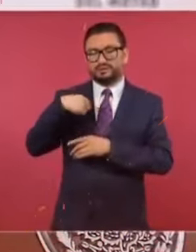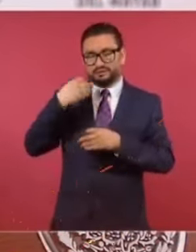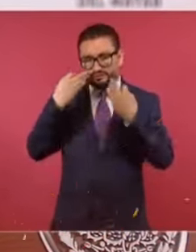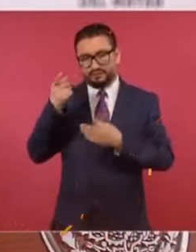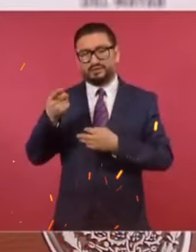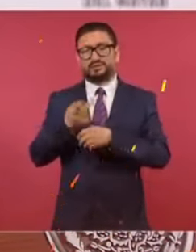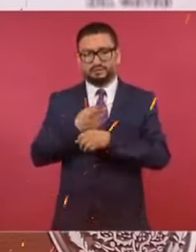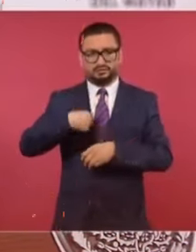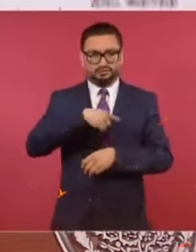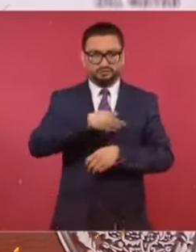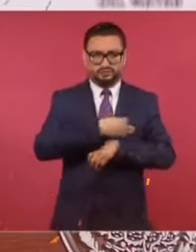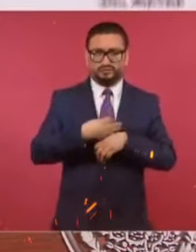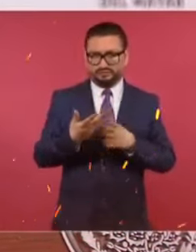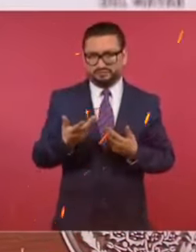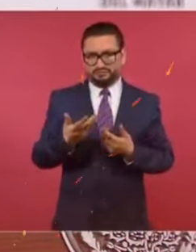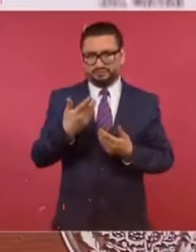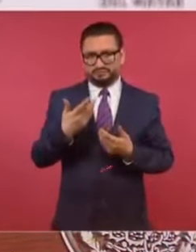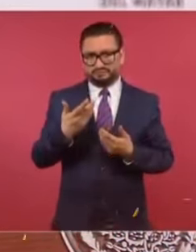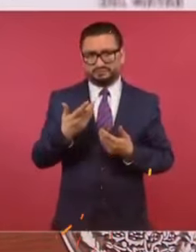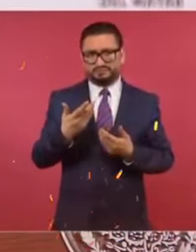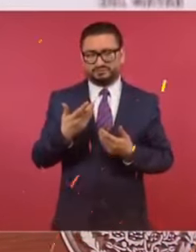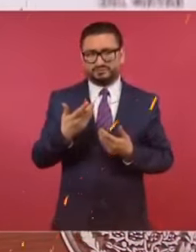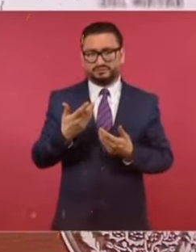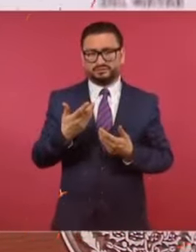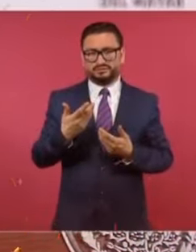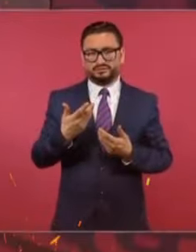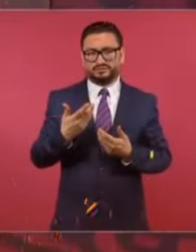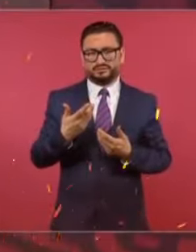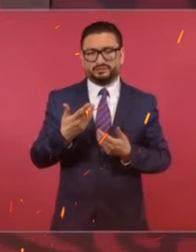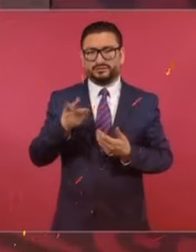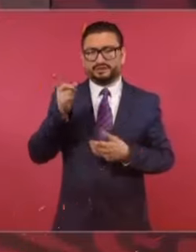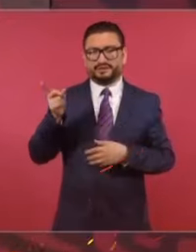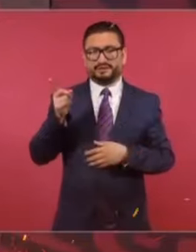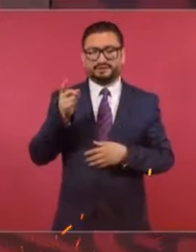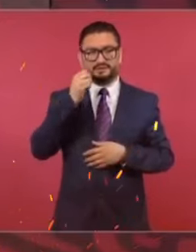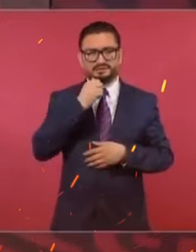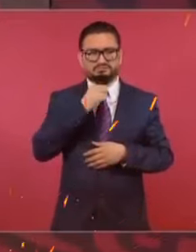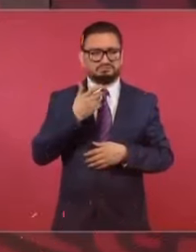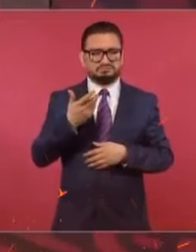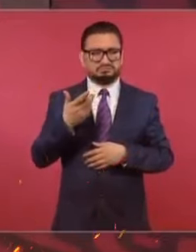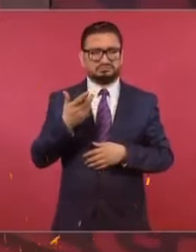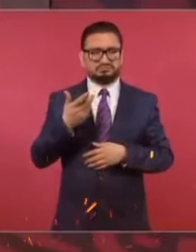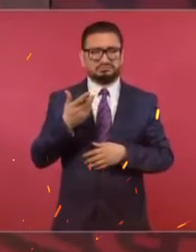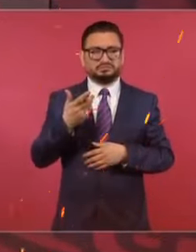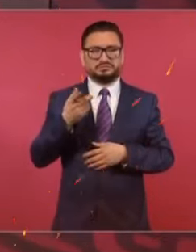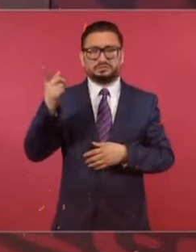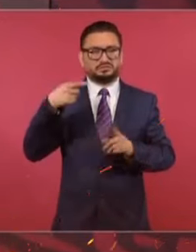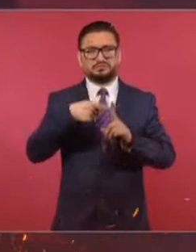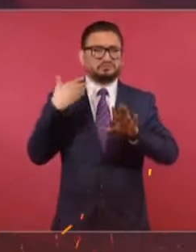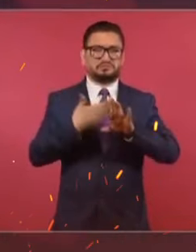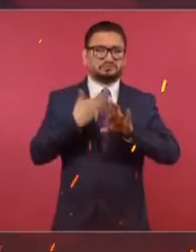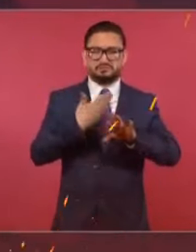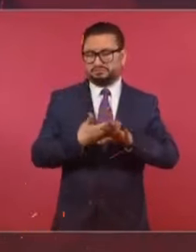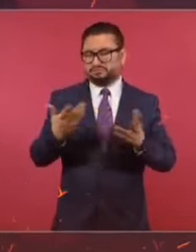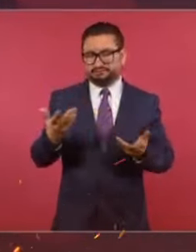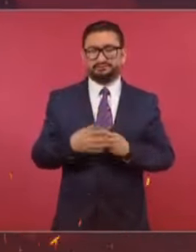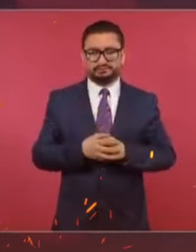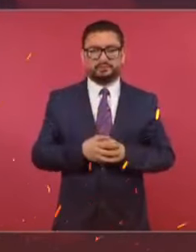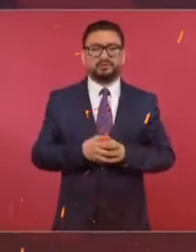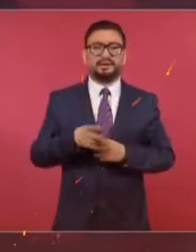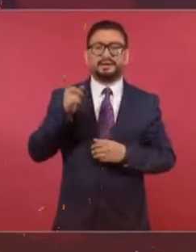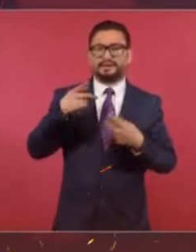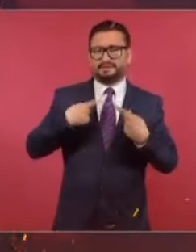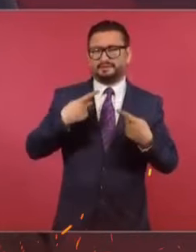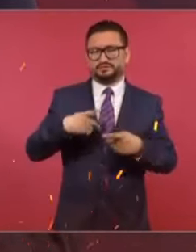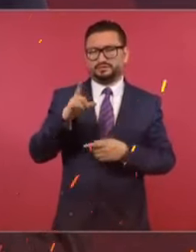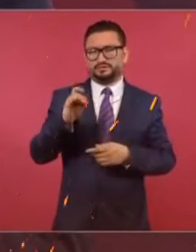padecido como familia. Sí, ha tenido ese propósito. Pero es un